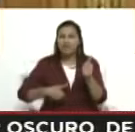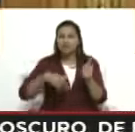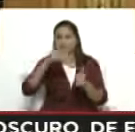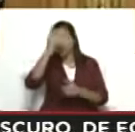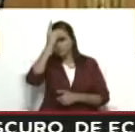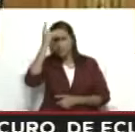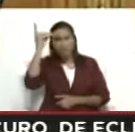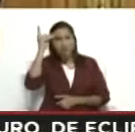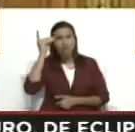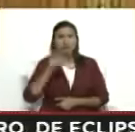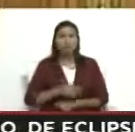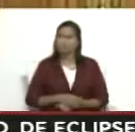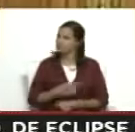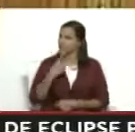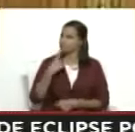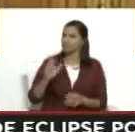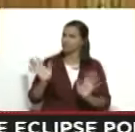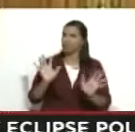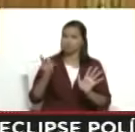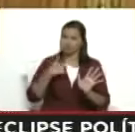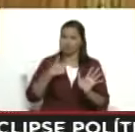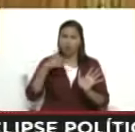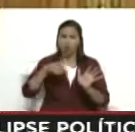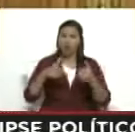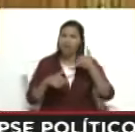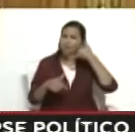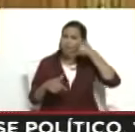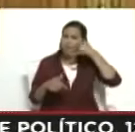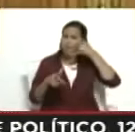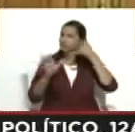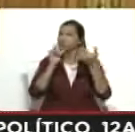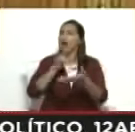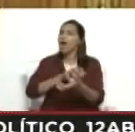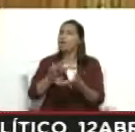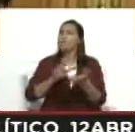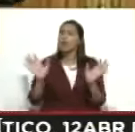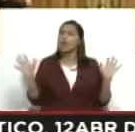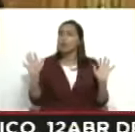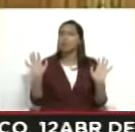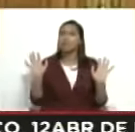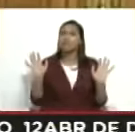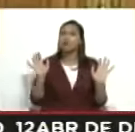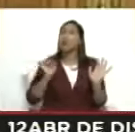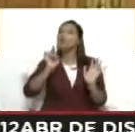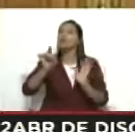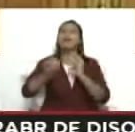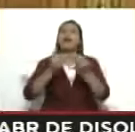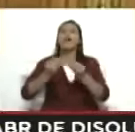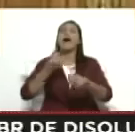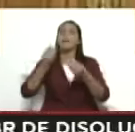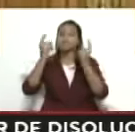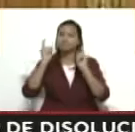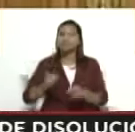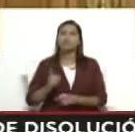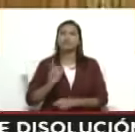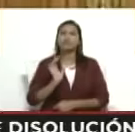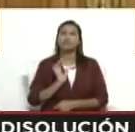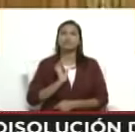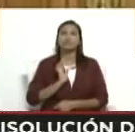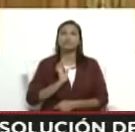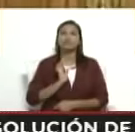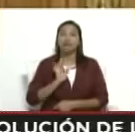Y él le dijo, no, yo acabo de hablar con él, eso no hay ningún problema. Usted haga lo que tiene que hacer. Y ahí apareció una gran